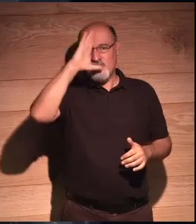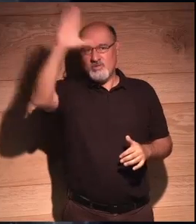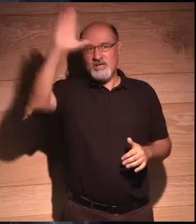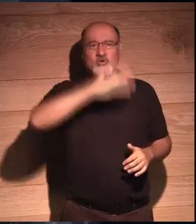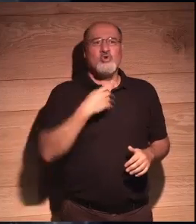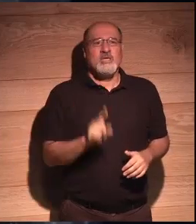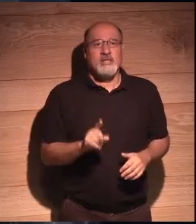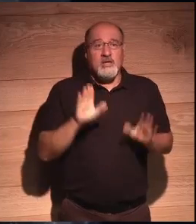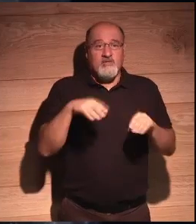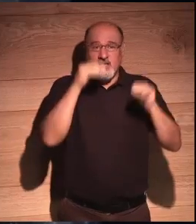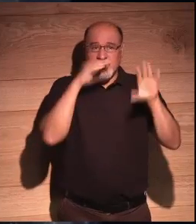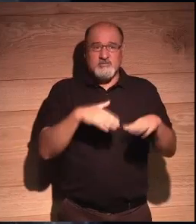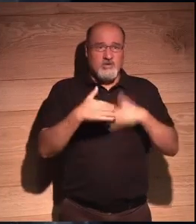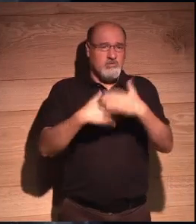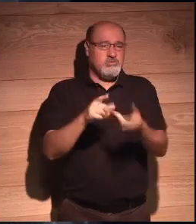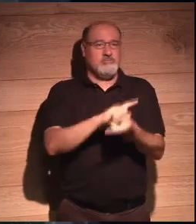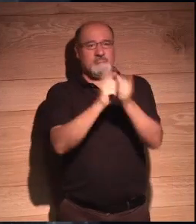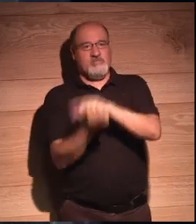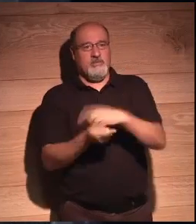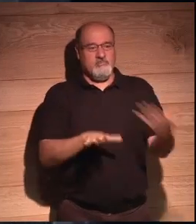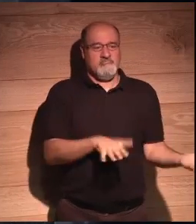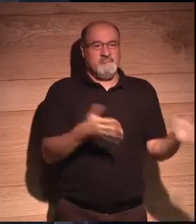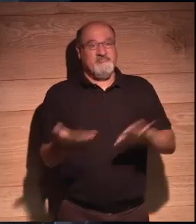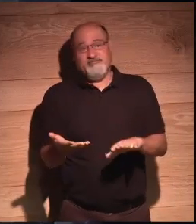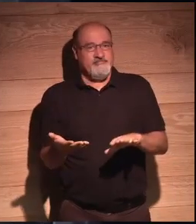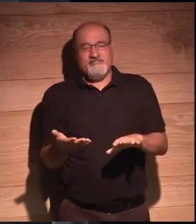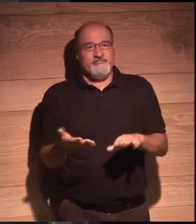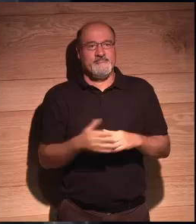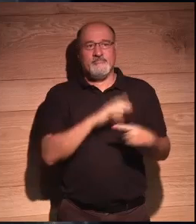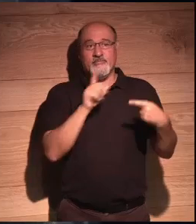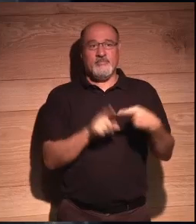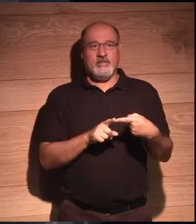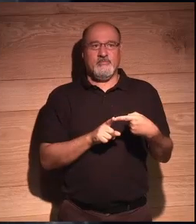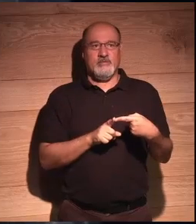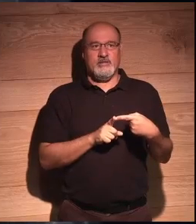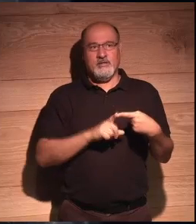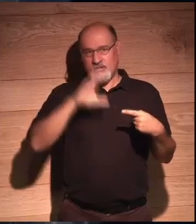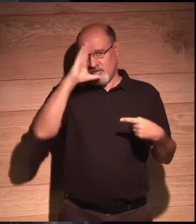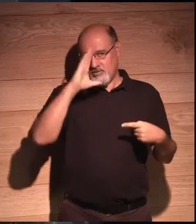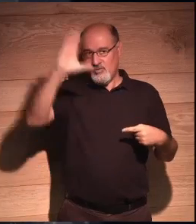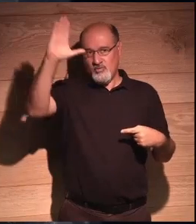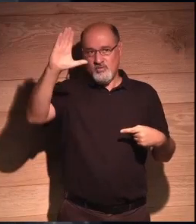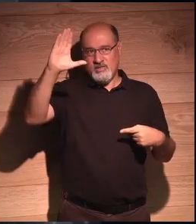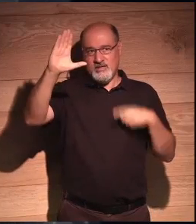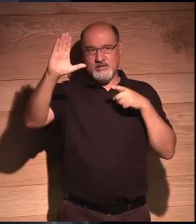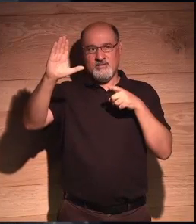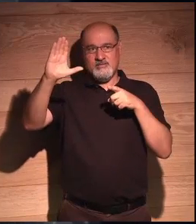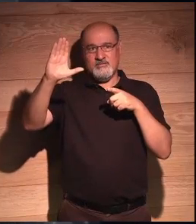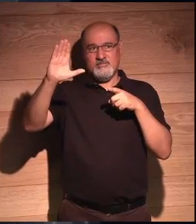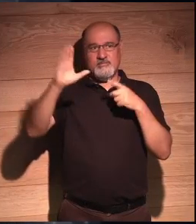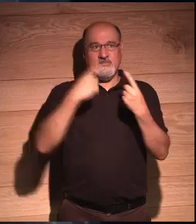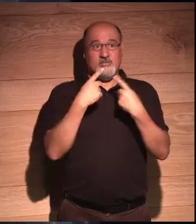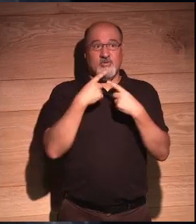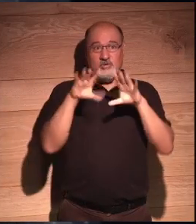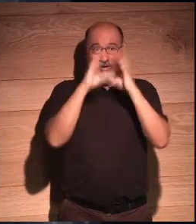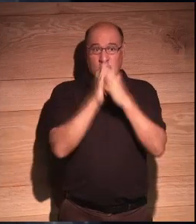Claro, luego la historia cambió, afortunadamente podríamos decir, ¿no? Porque lo primero es que igual en la Luna se había convertido en el destino de los novios del